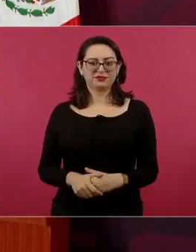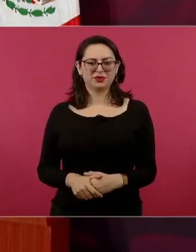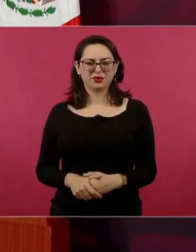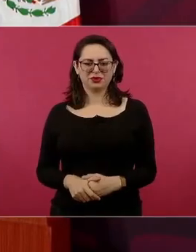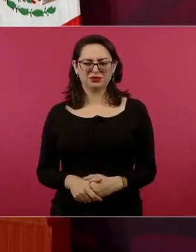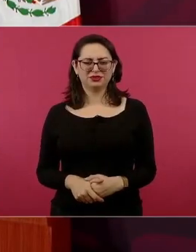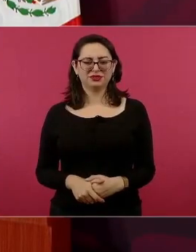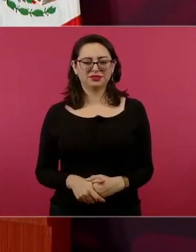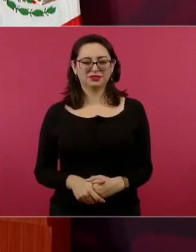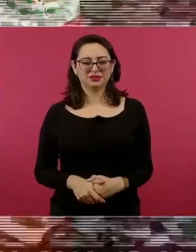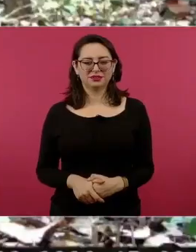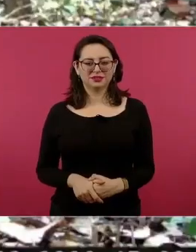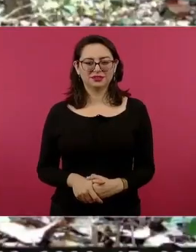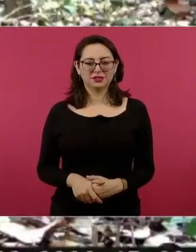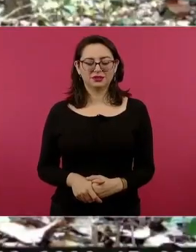Mire.